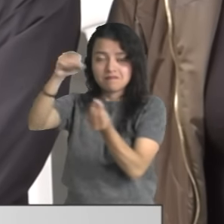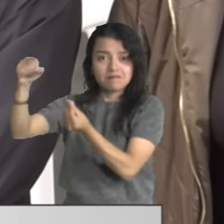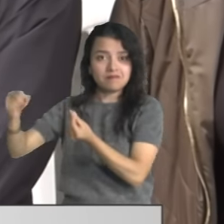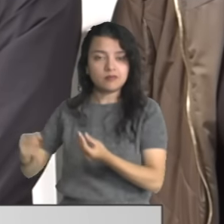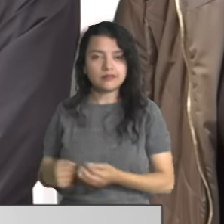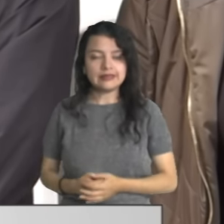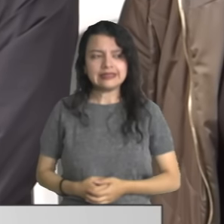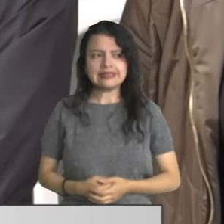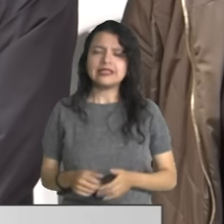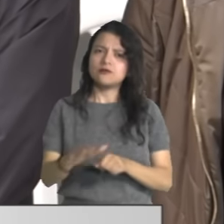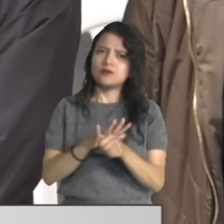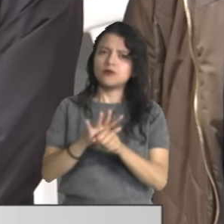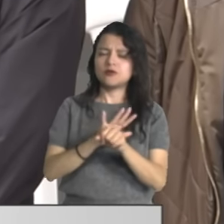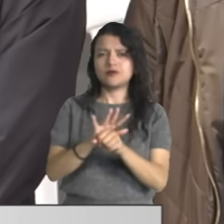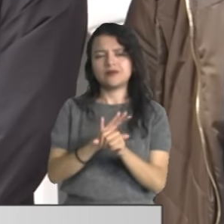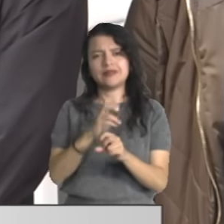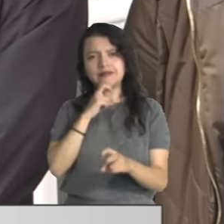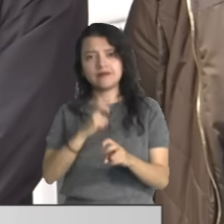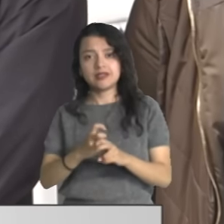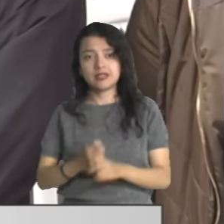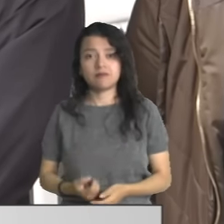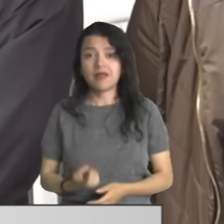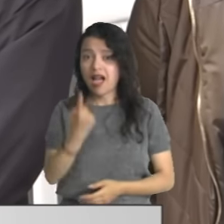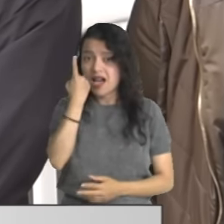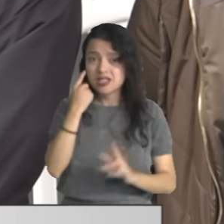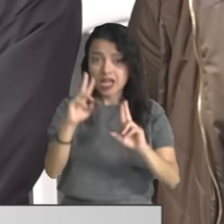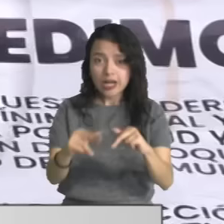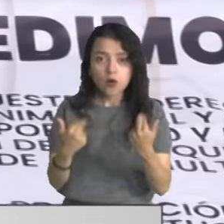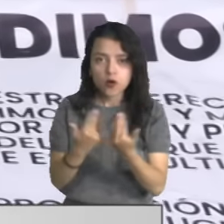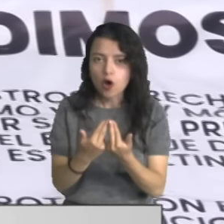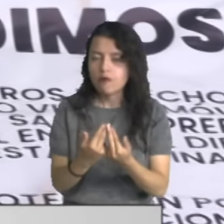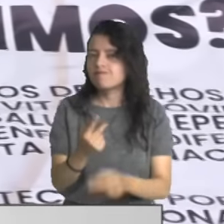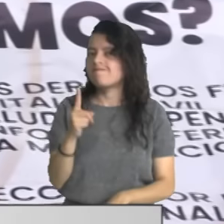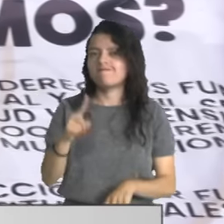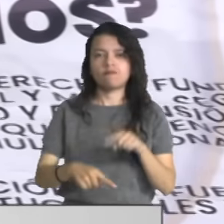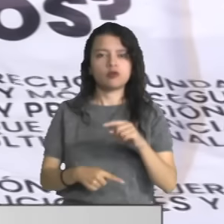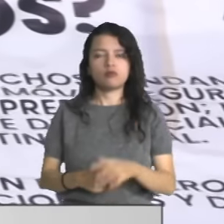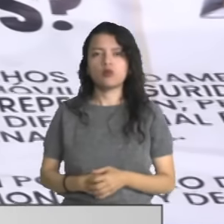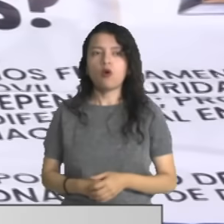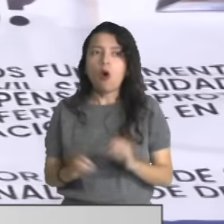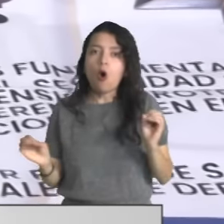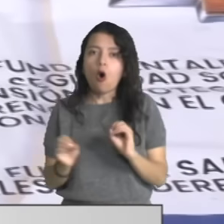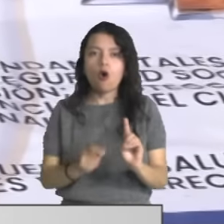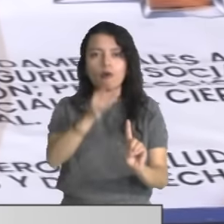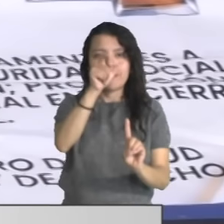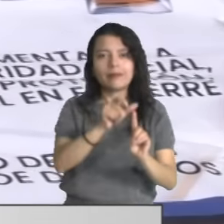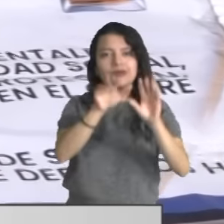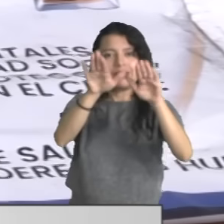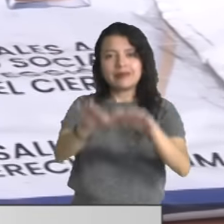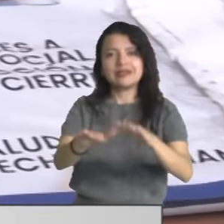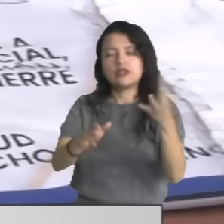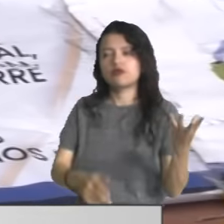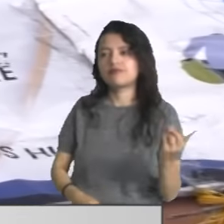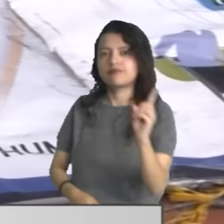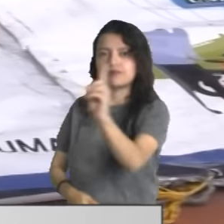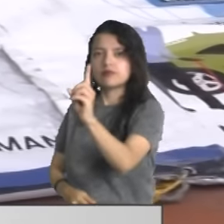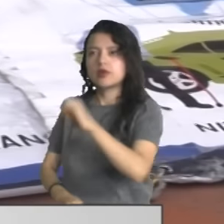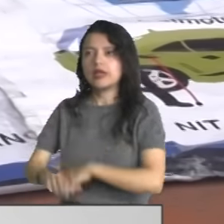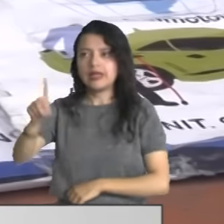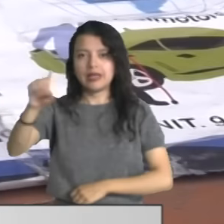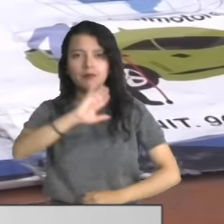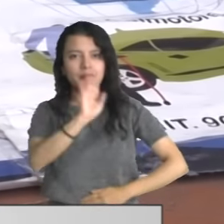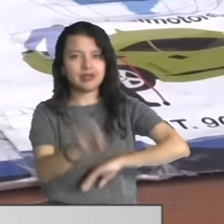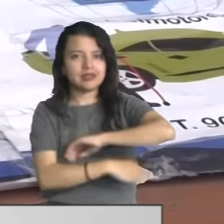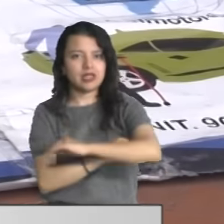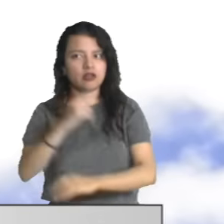Pues agudiza la situación porque ayer no se pudieron reunir con el Ministerio o con una persona que, aseguren ellos, tome decisiones por parte del Ministerio